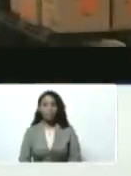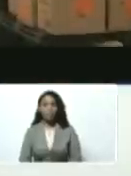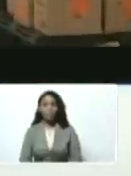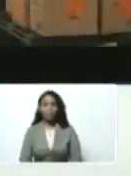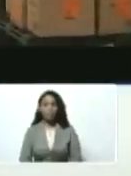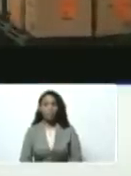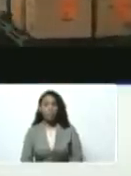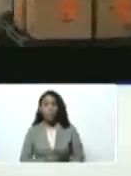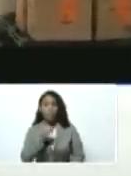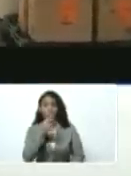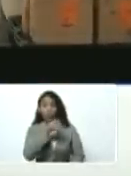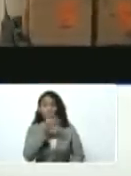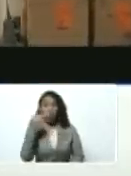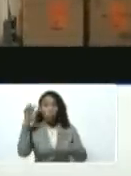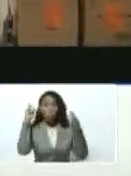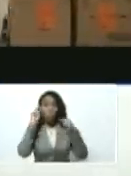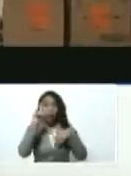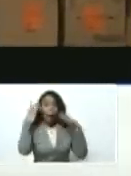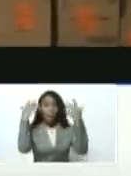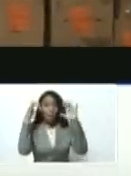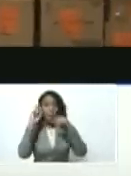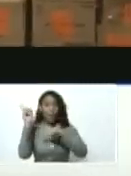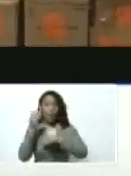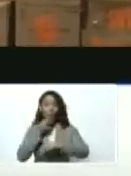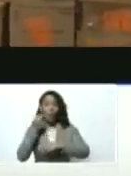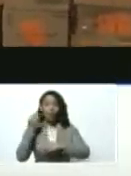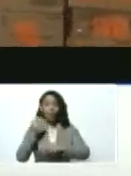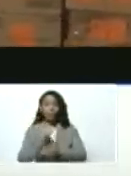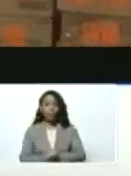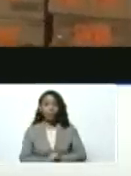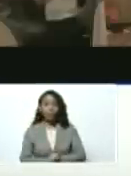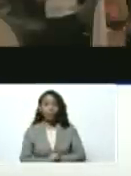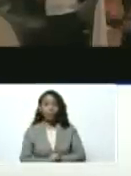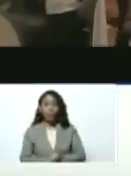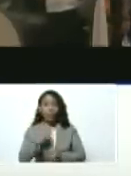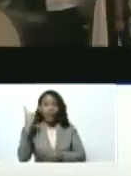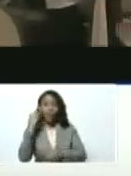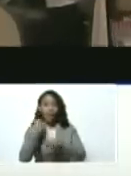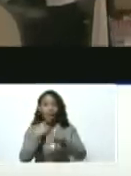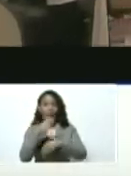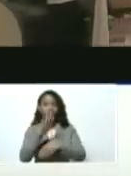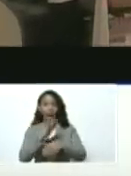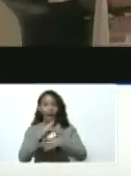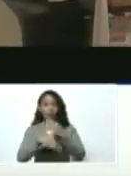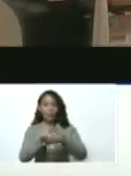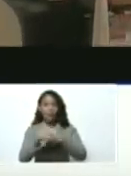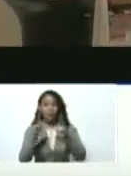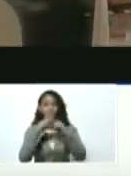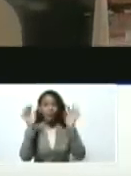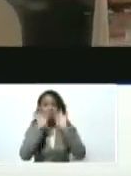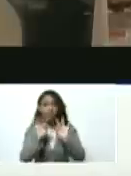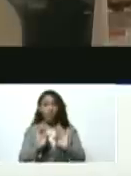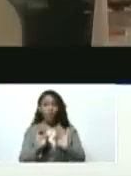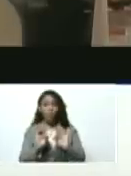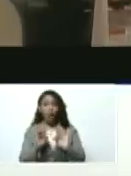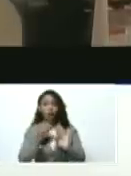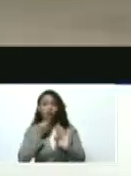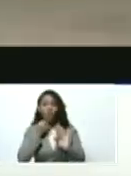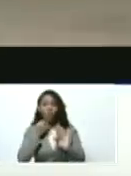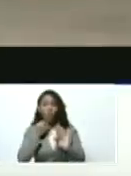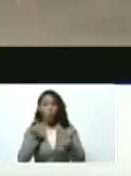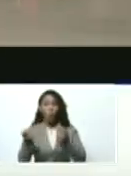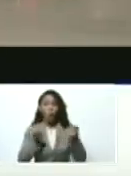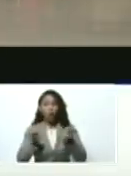Bueno, excelente. Un aplauso a toda esta juventud que va creando los nuevos mecanismos, la juventud al mando.